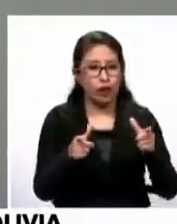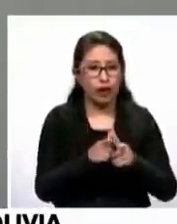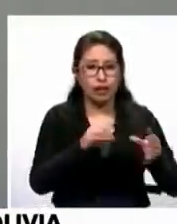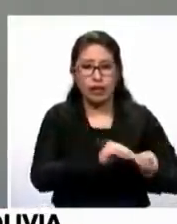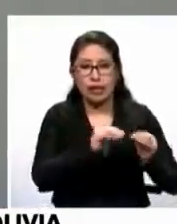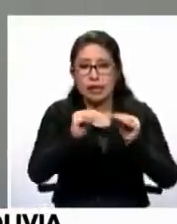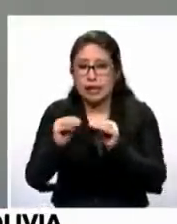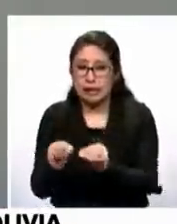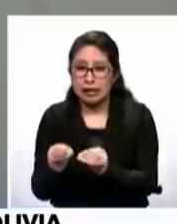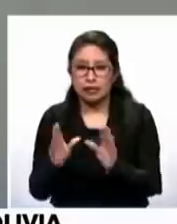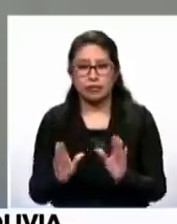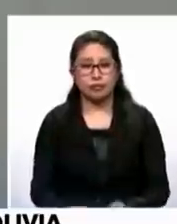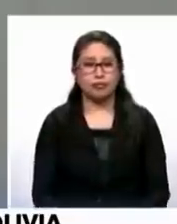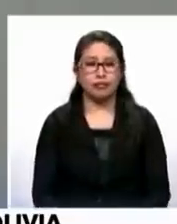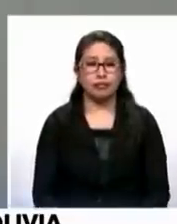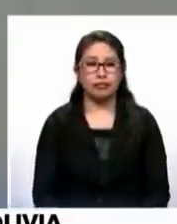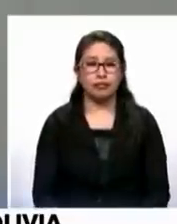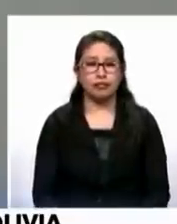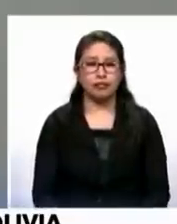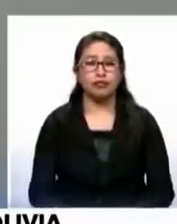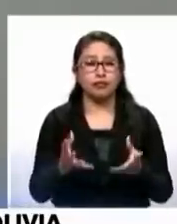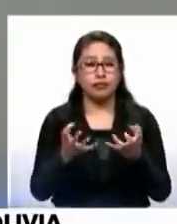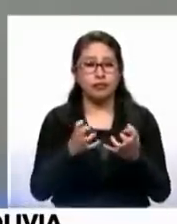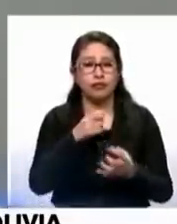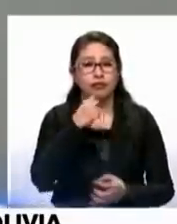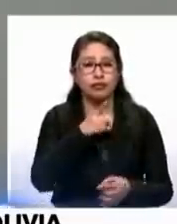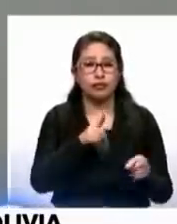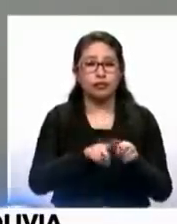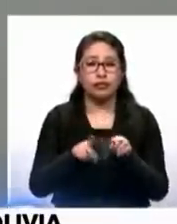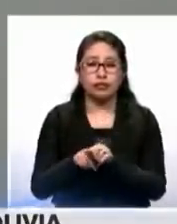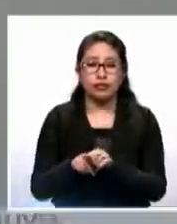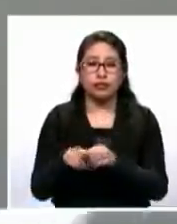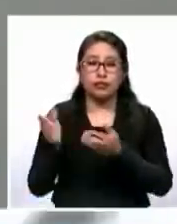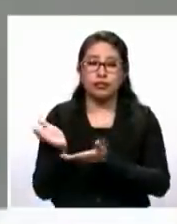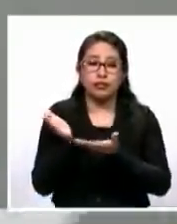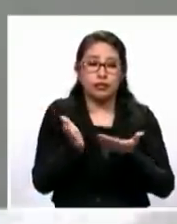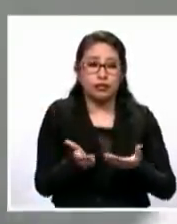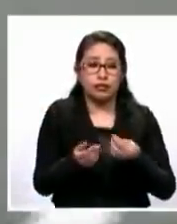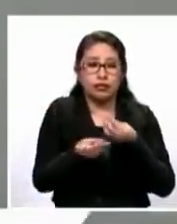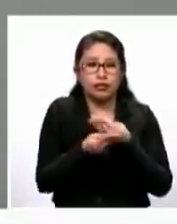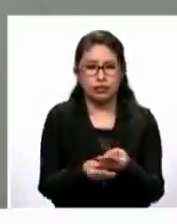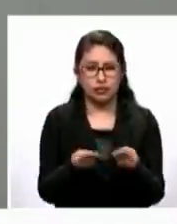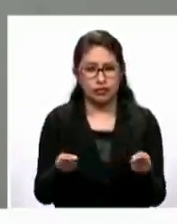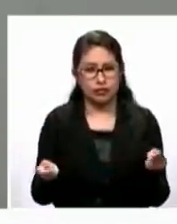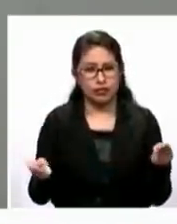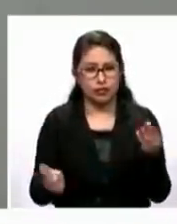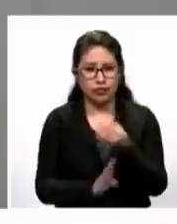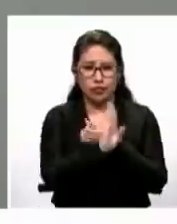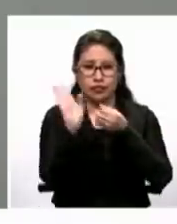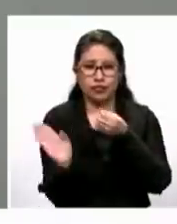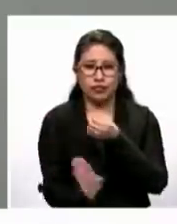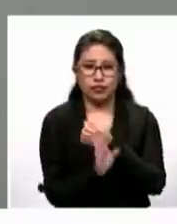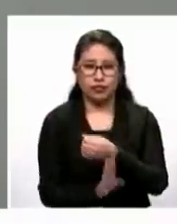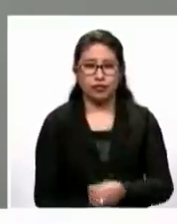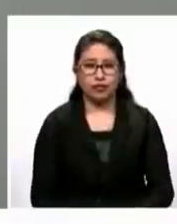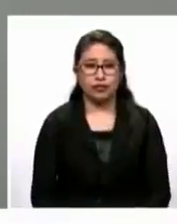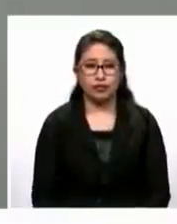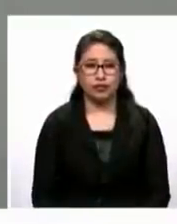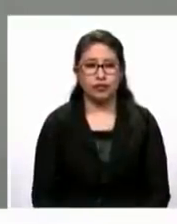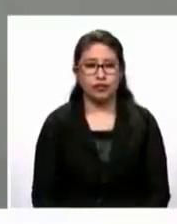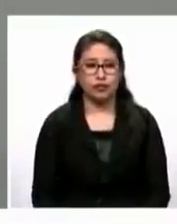a instalar. Y quiero decirles también de que estamos trayendo muchos equipos de bioseguridad, porque hemos